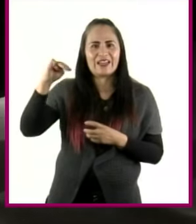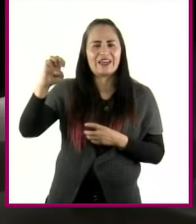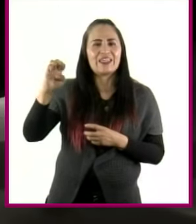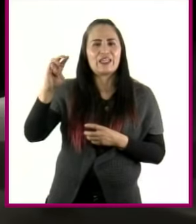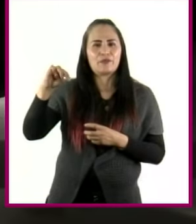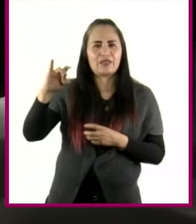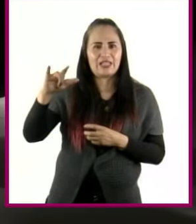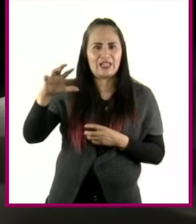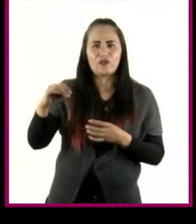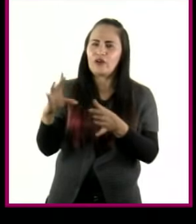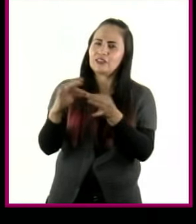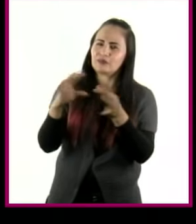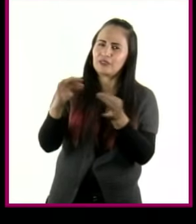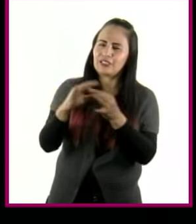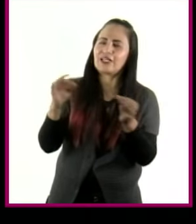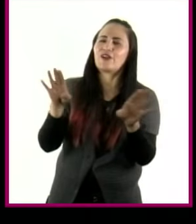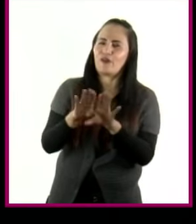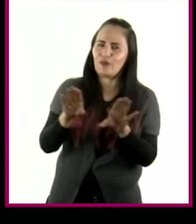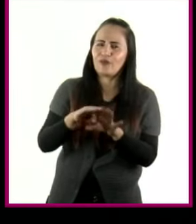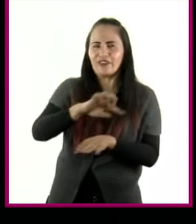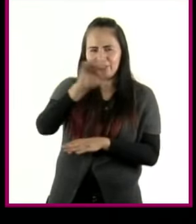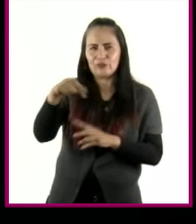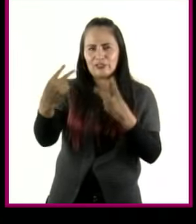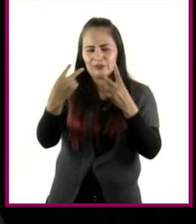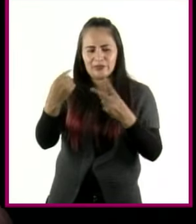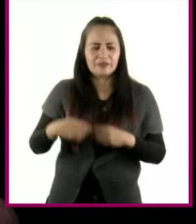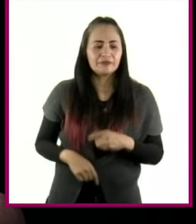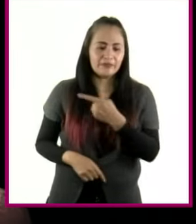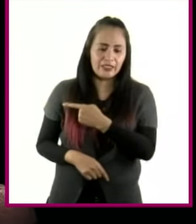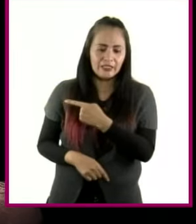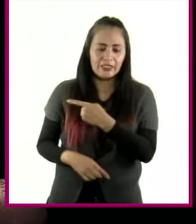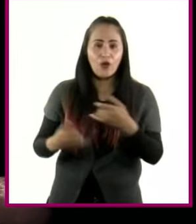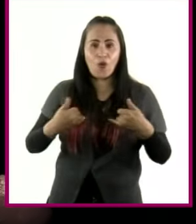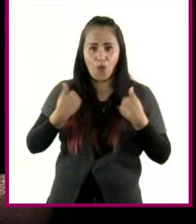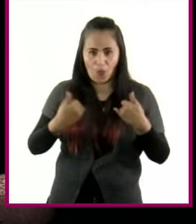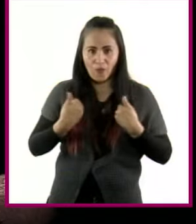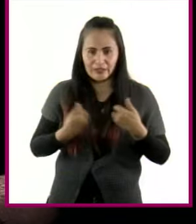cómo las abordarán. Puedes visitarnos en